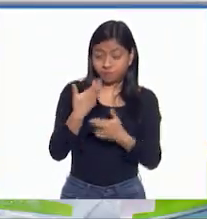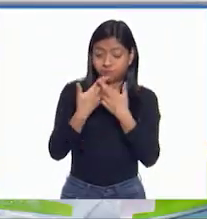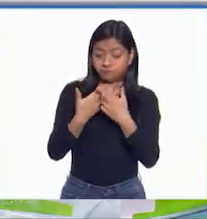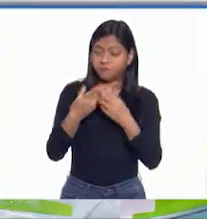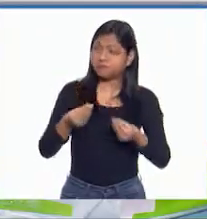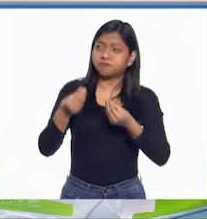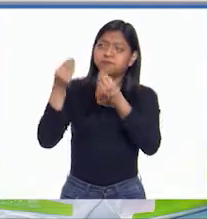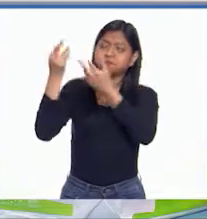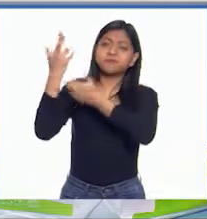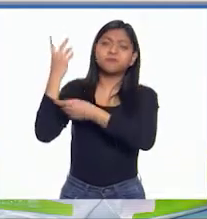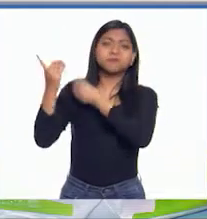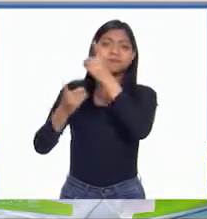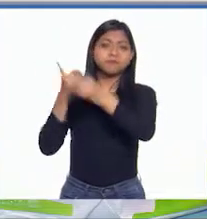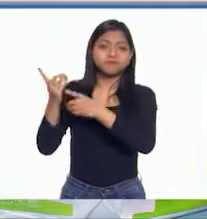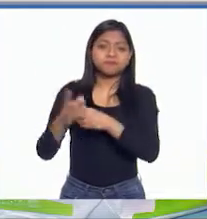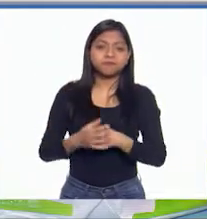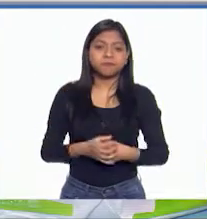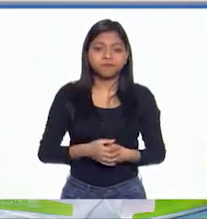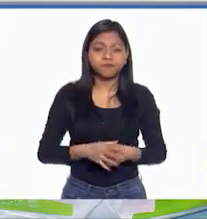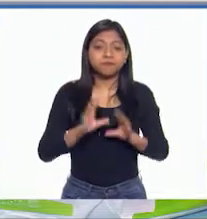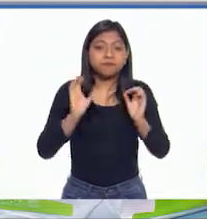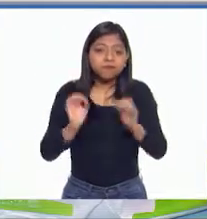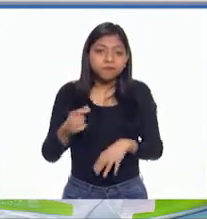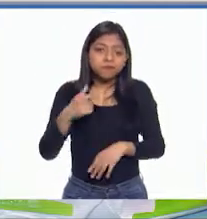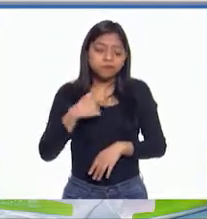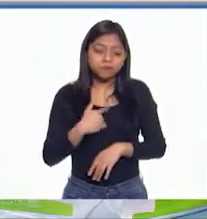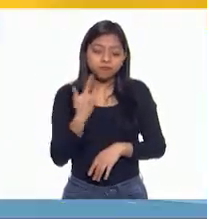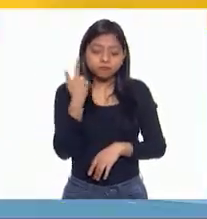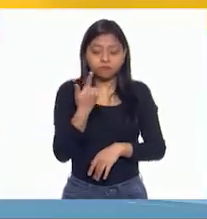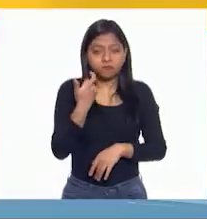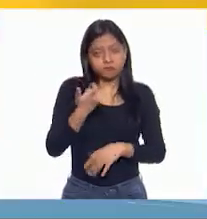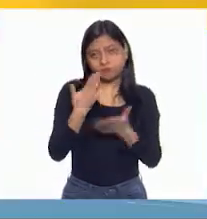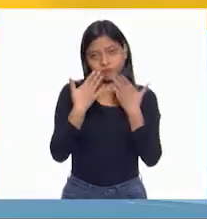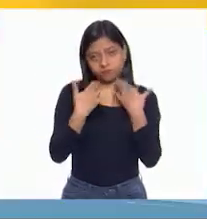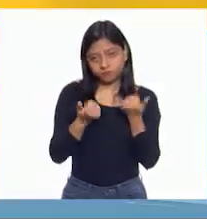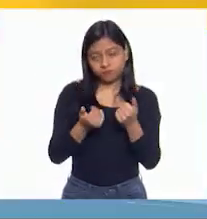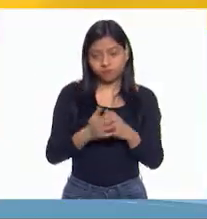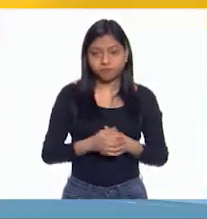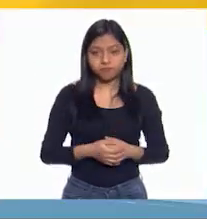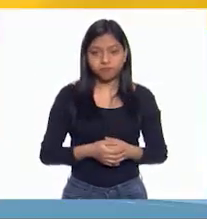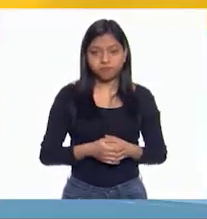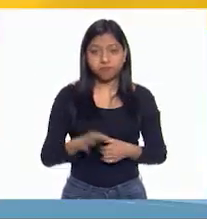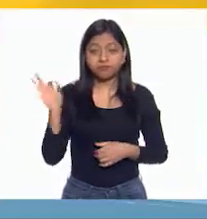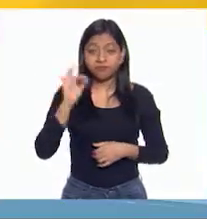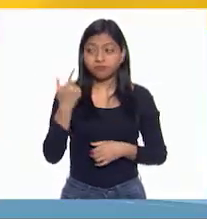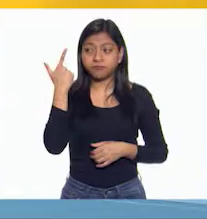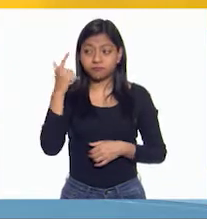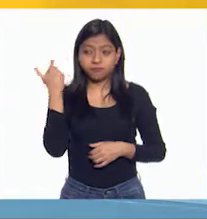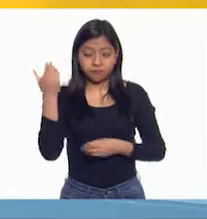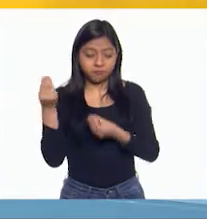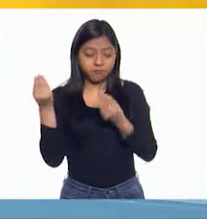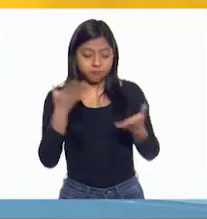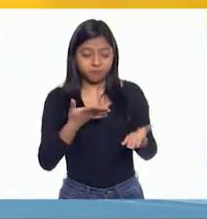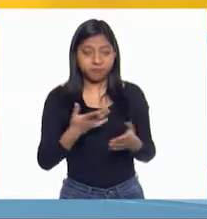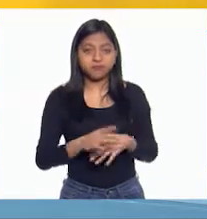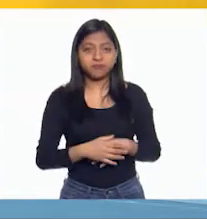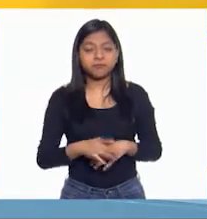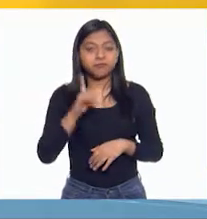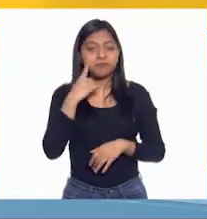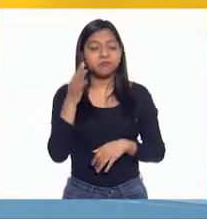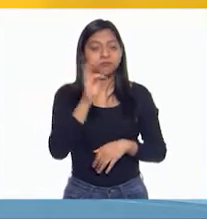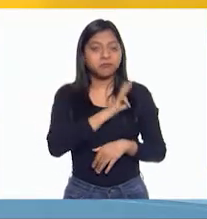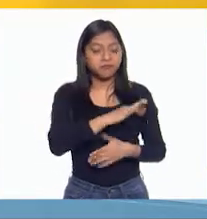él decida qué hacer o yo me quede sin un peso. Quizás te da un peso más, Ale, y así podrías repartir